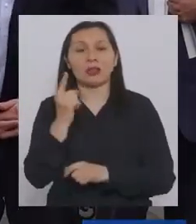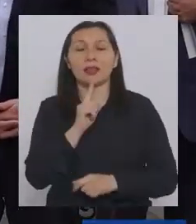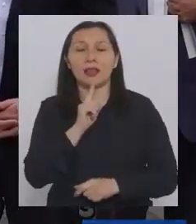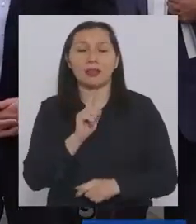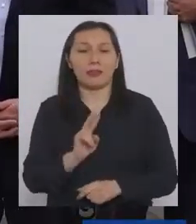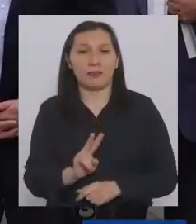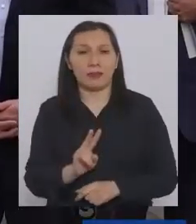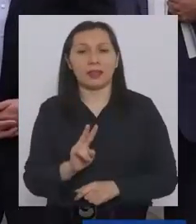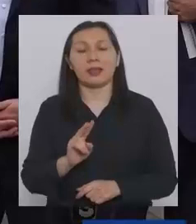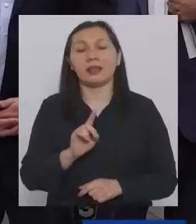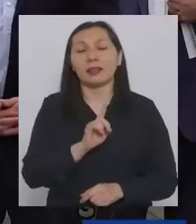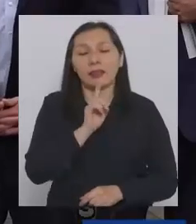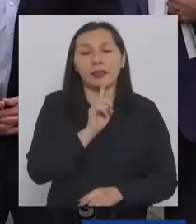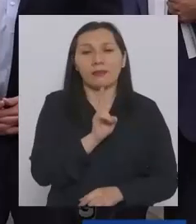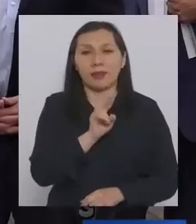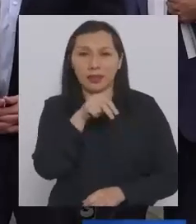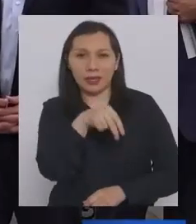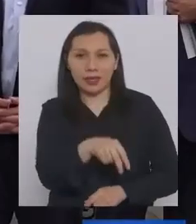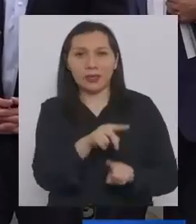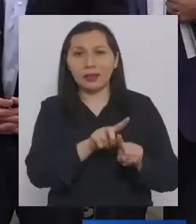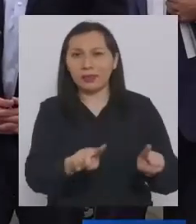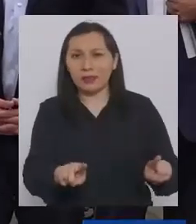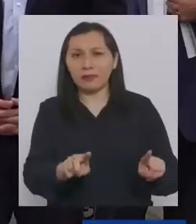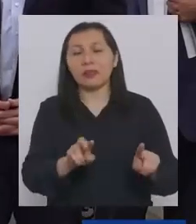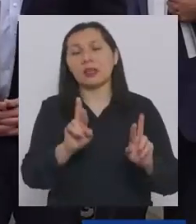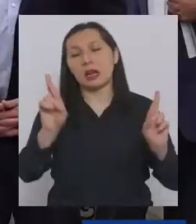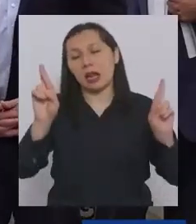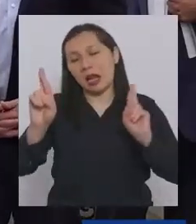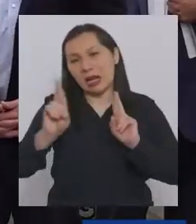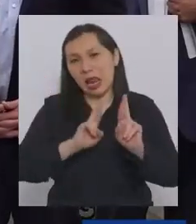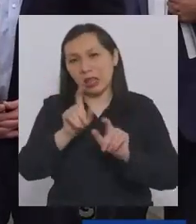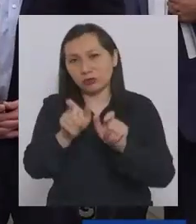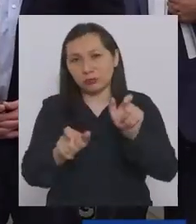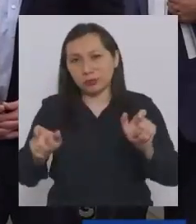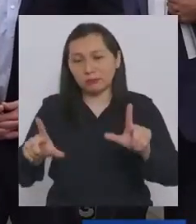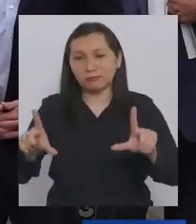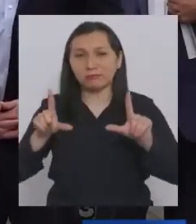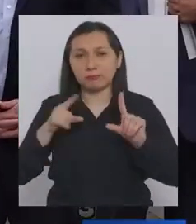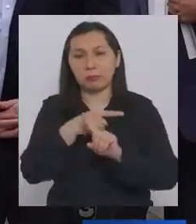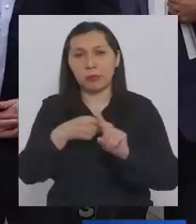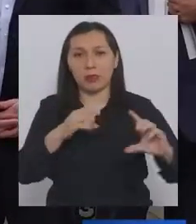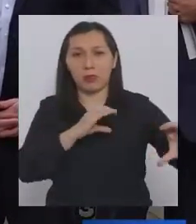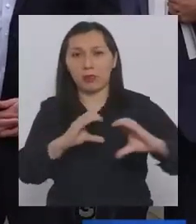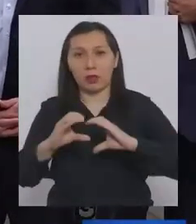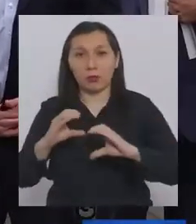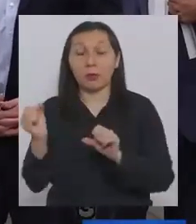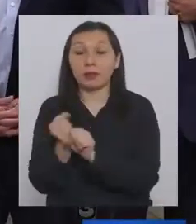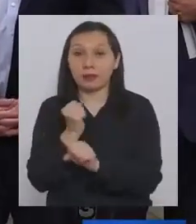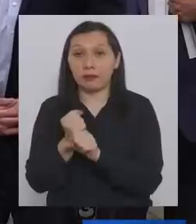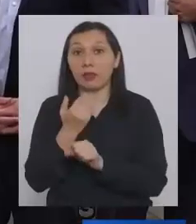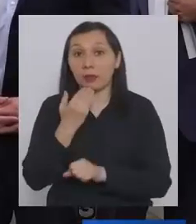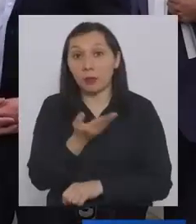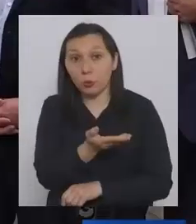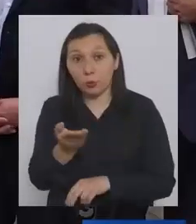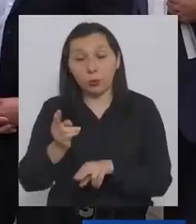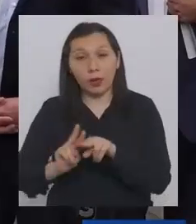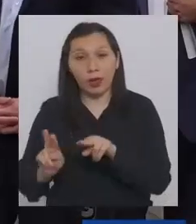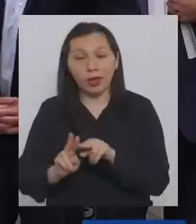Televisión, con TVN, con los distintos actores relacionados con los medios de comunicación y el trabajo que también ustedes